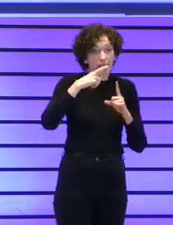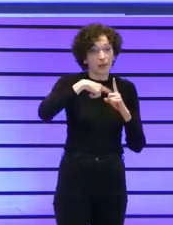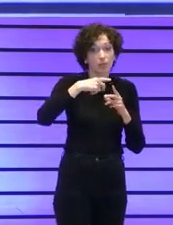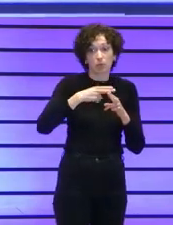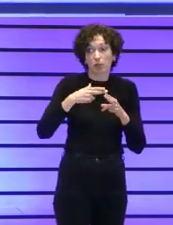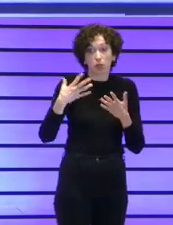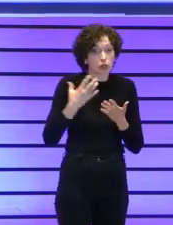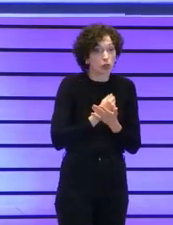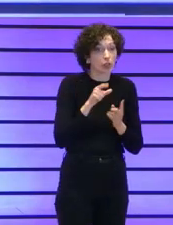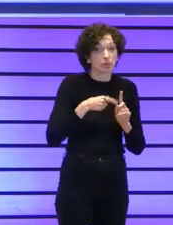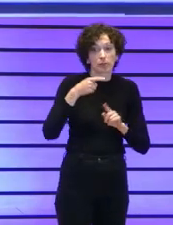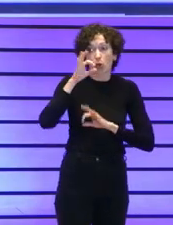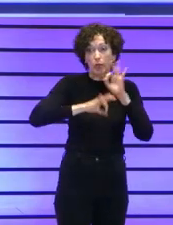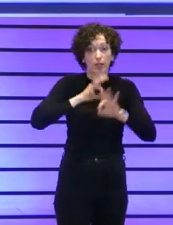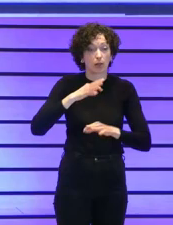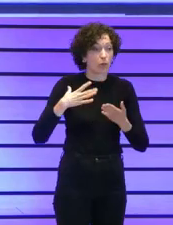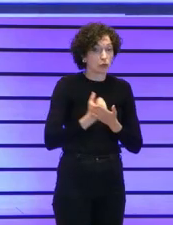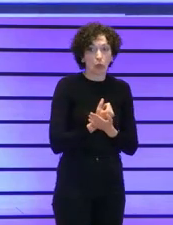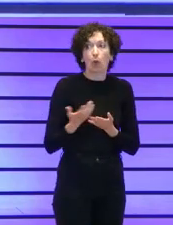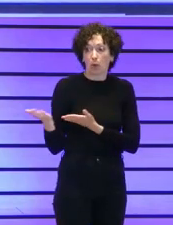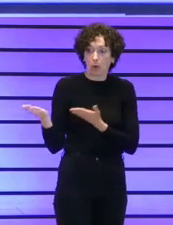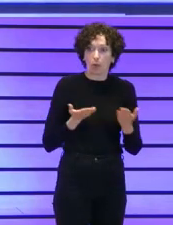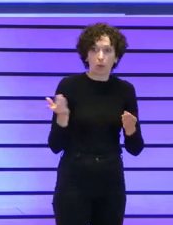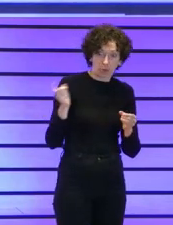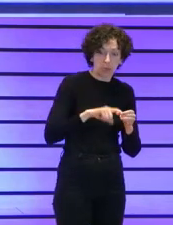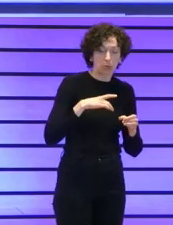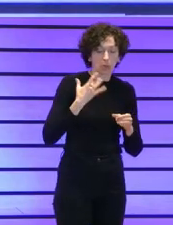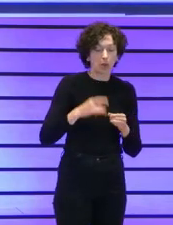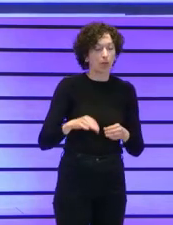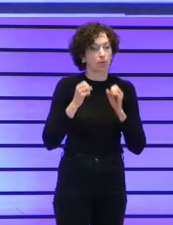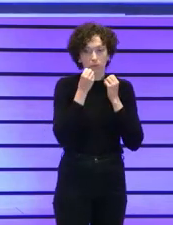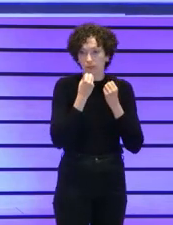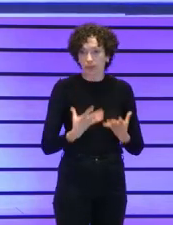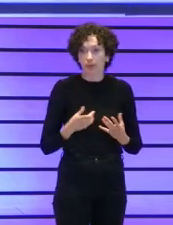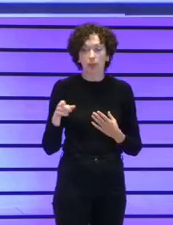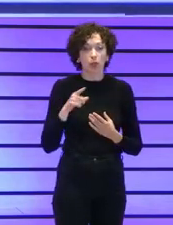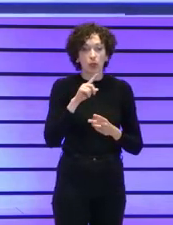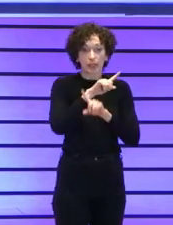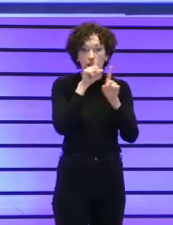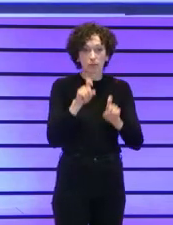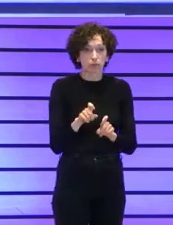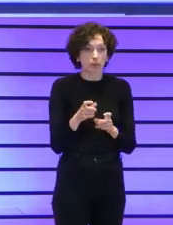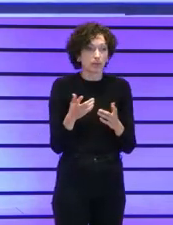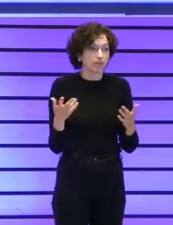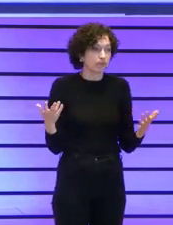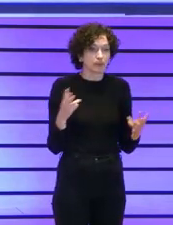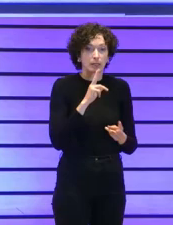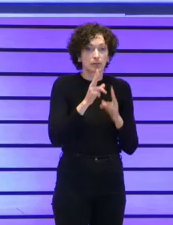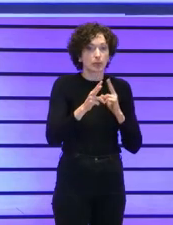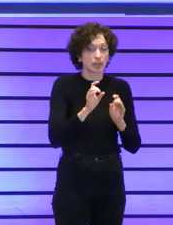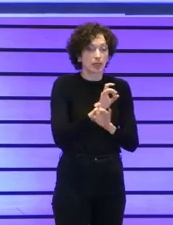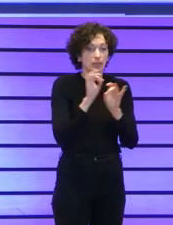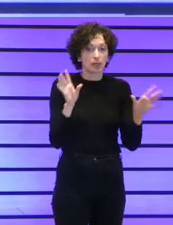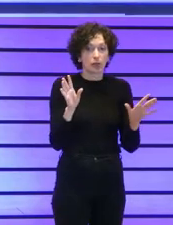Y organizativos, ¿no? Pero es que de verdad que esta pregunta se responde sola con cómo habéis